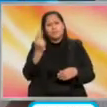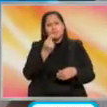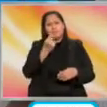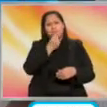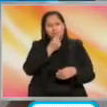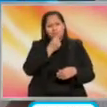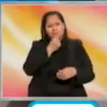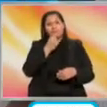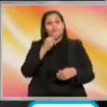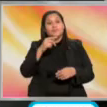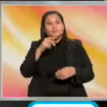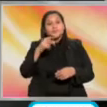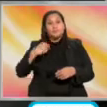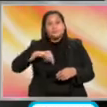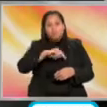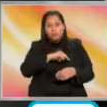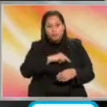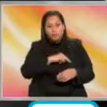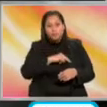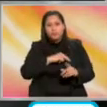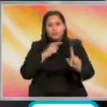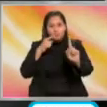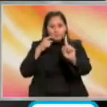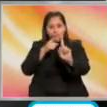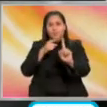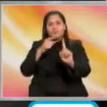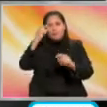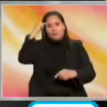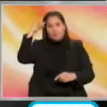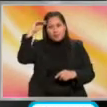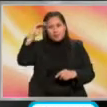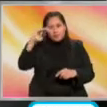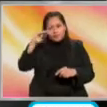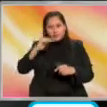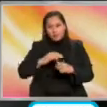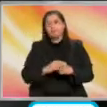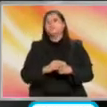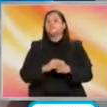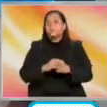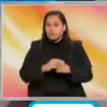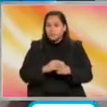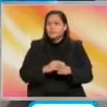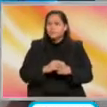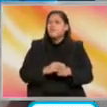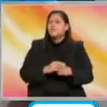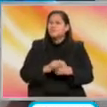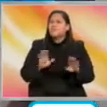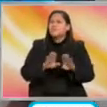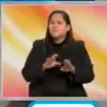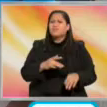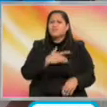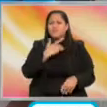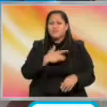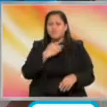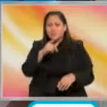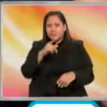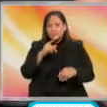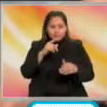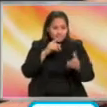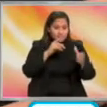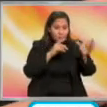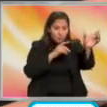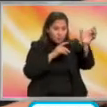niños, Mira. nosotros nos dirigimos normalmente a adultos. Sí. Muy bien. ¿Y cómo ha sido esta experiencia de adaptar